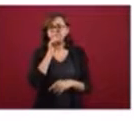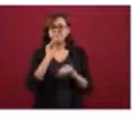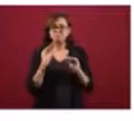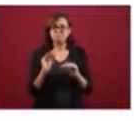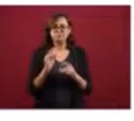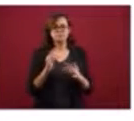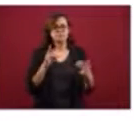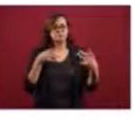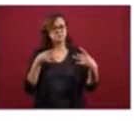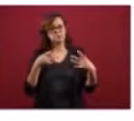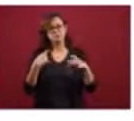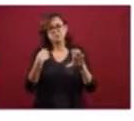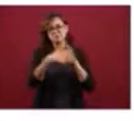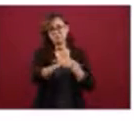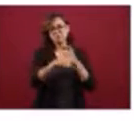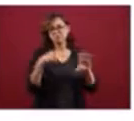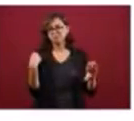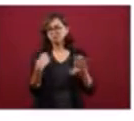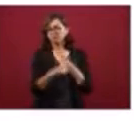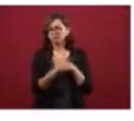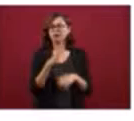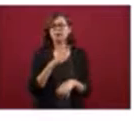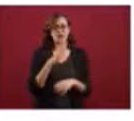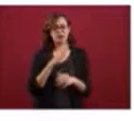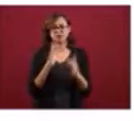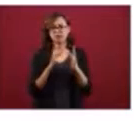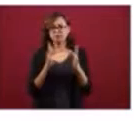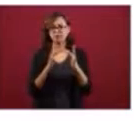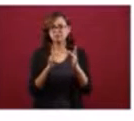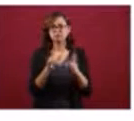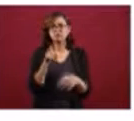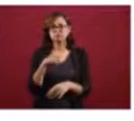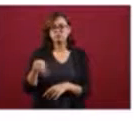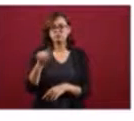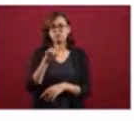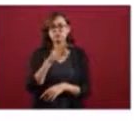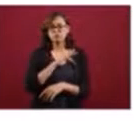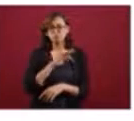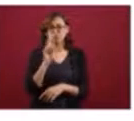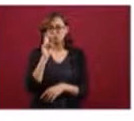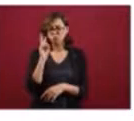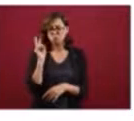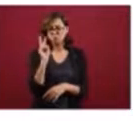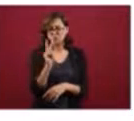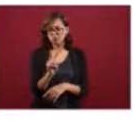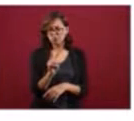vía correo electrónico. Y aquí pueden ustedes ver que dice aquí